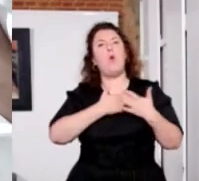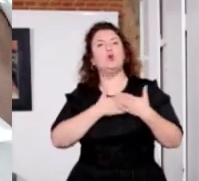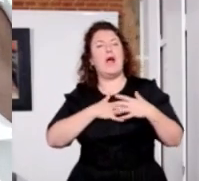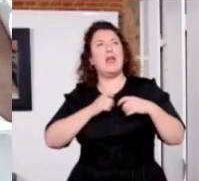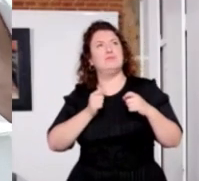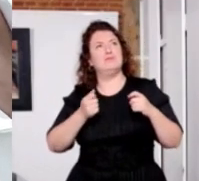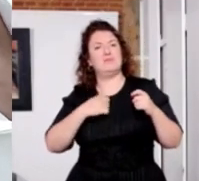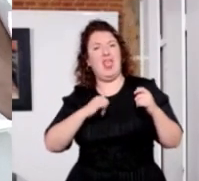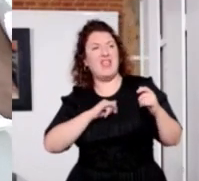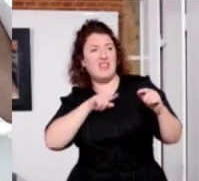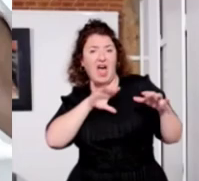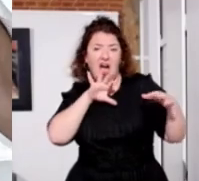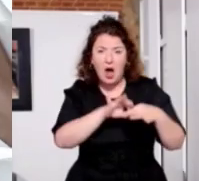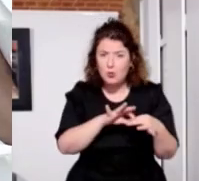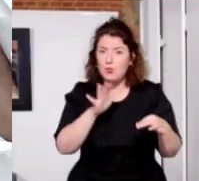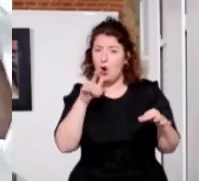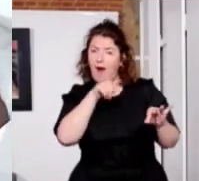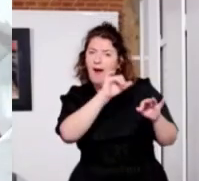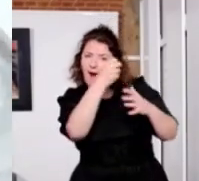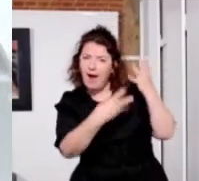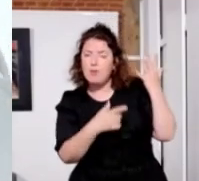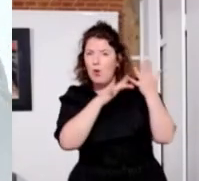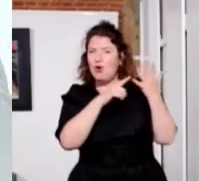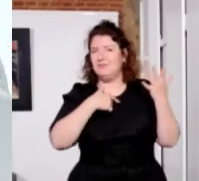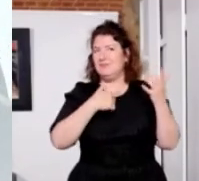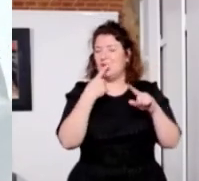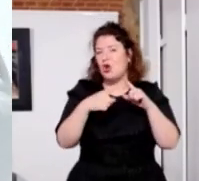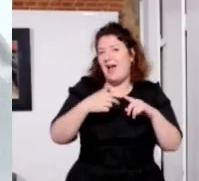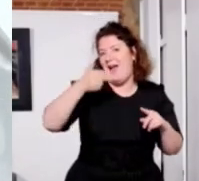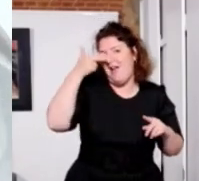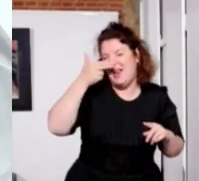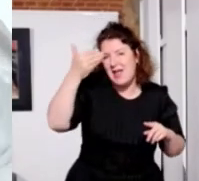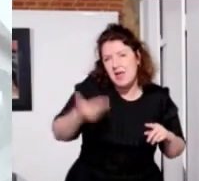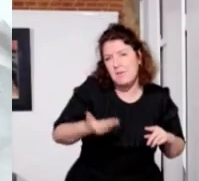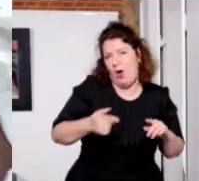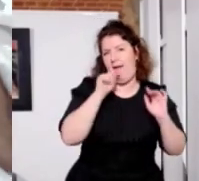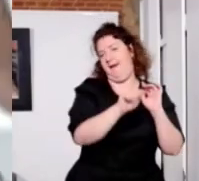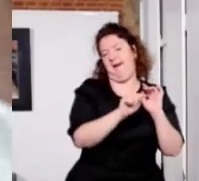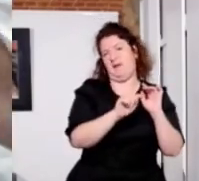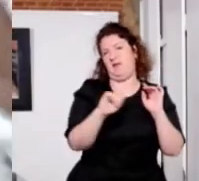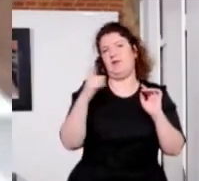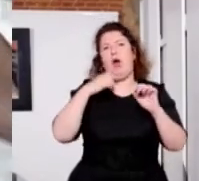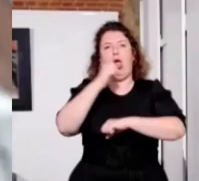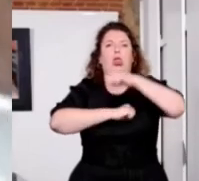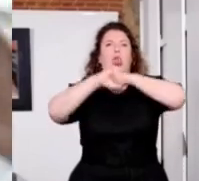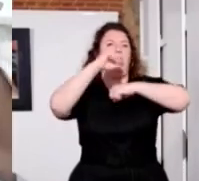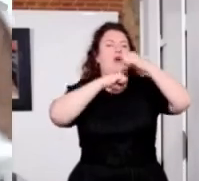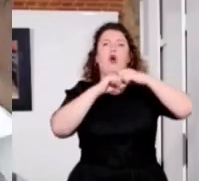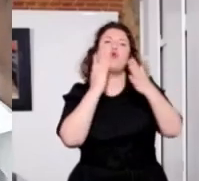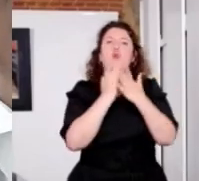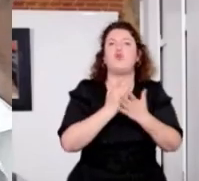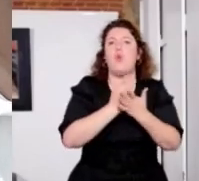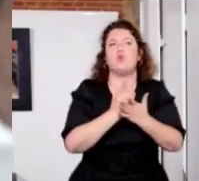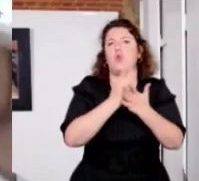porque hay una dirección, hay un Smart Data, hay algo que ya previa, y no simplemente cursos, venga,